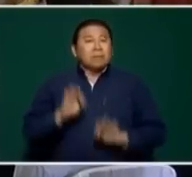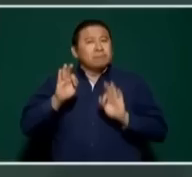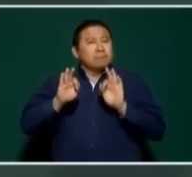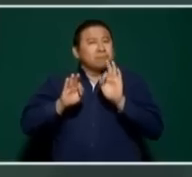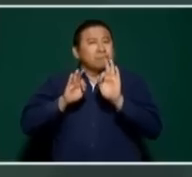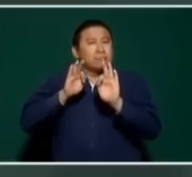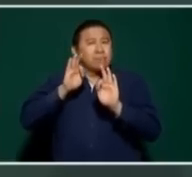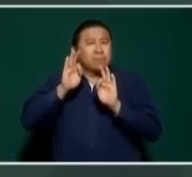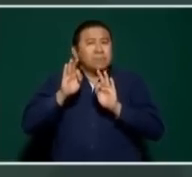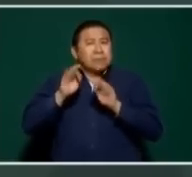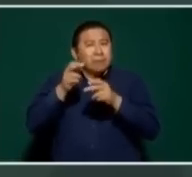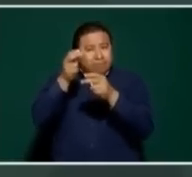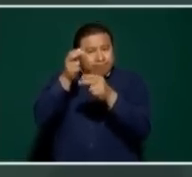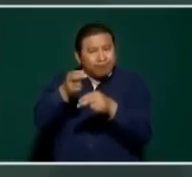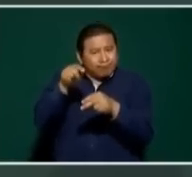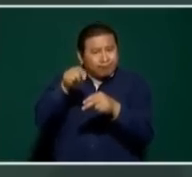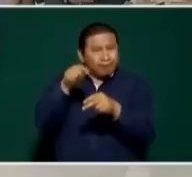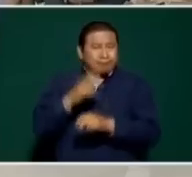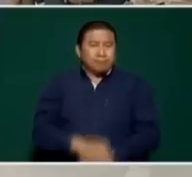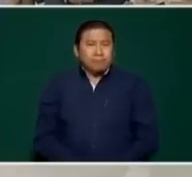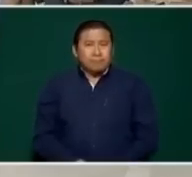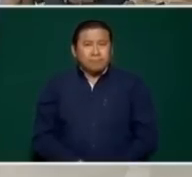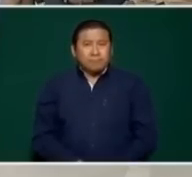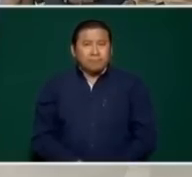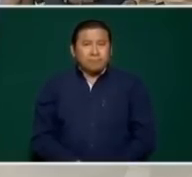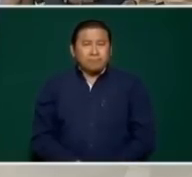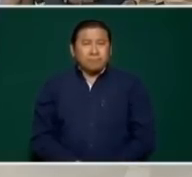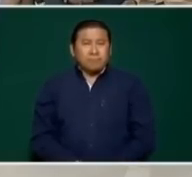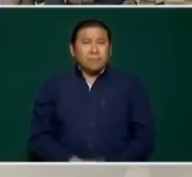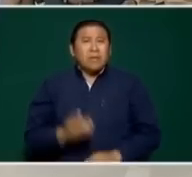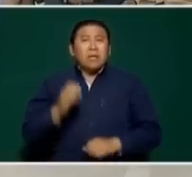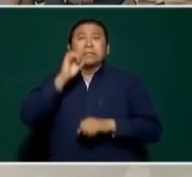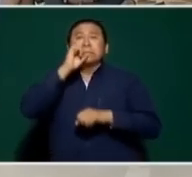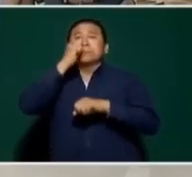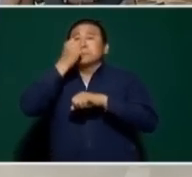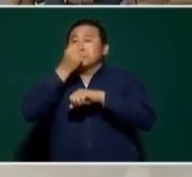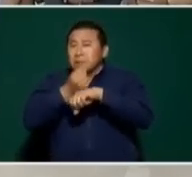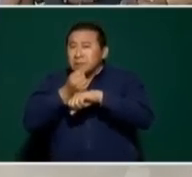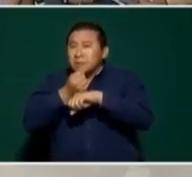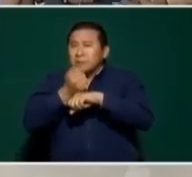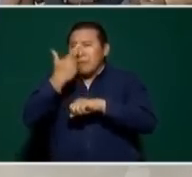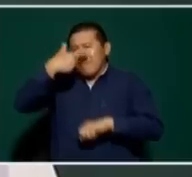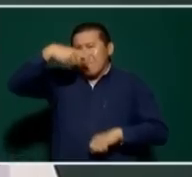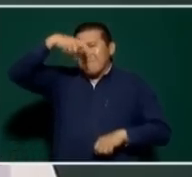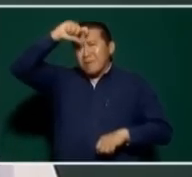atendiendo este asunto con la Secretaría de Marina.